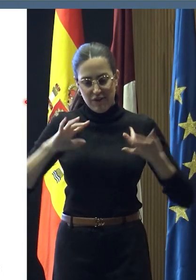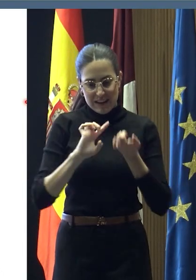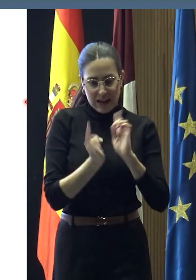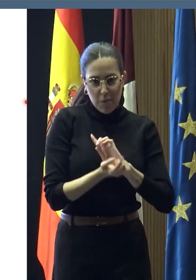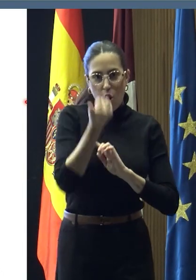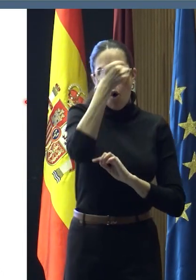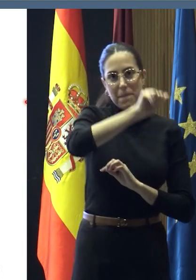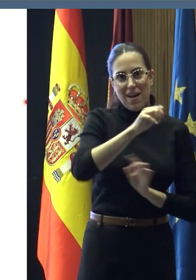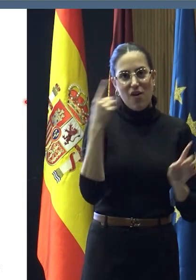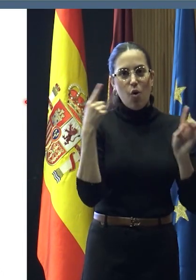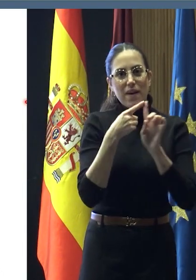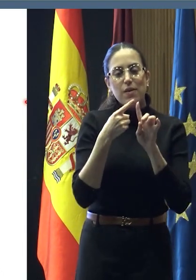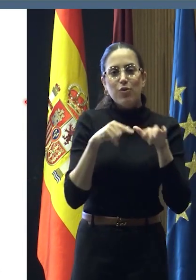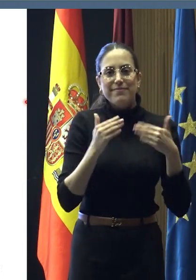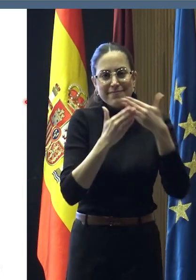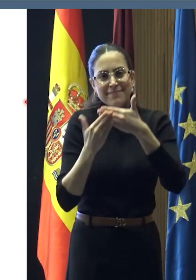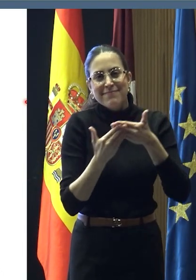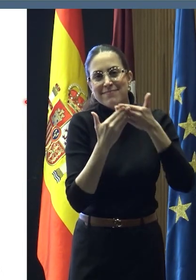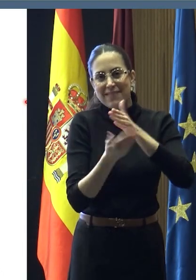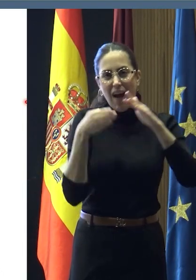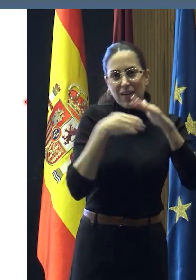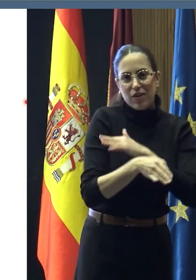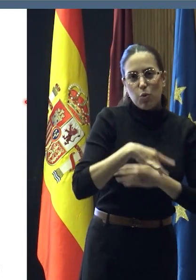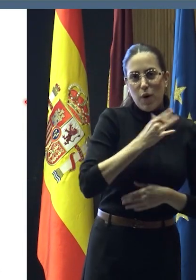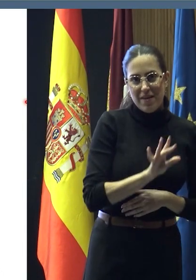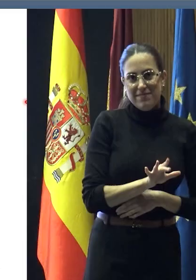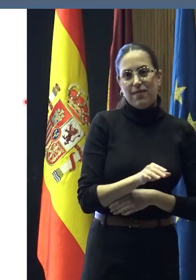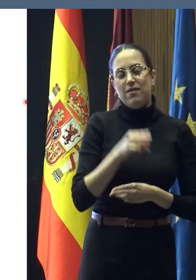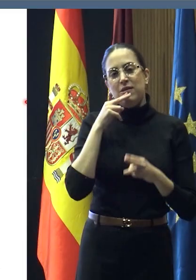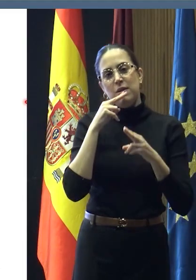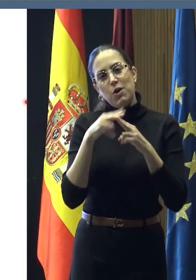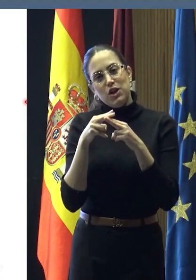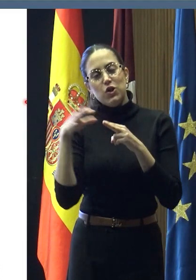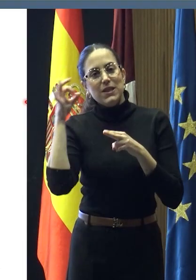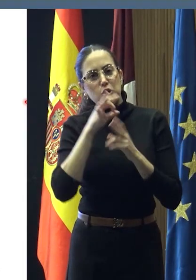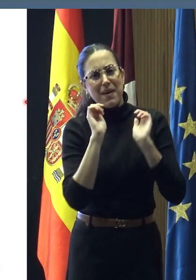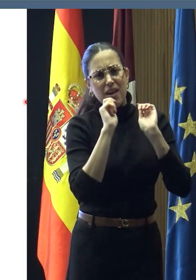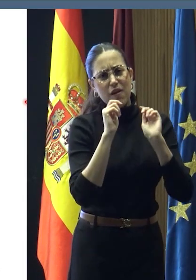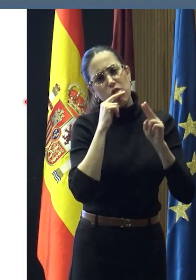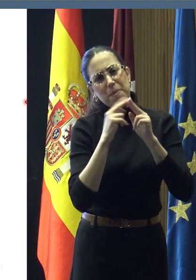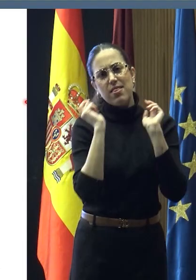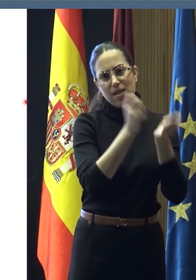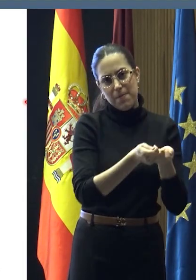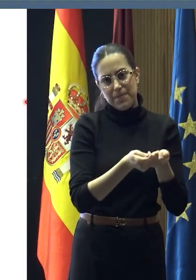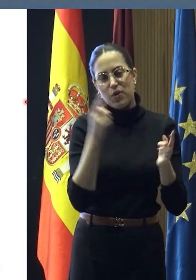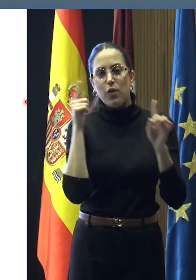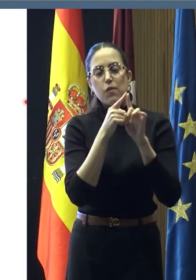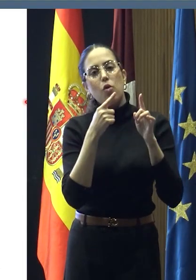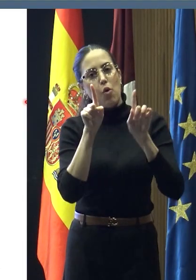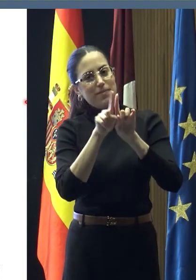hombre para poder estudiar, pues le llamó así el síndrome de Gentle para